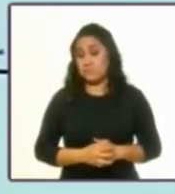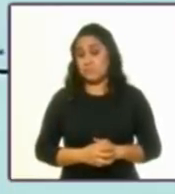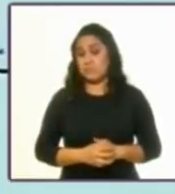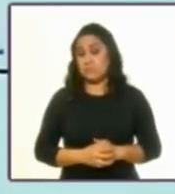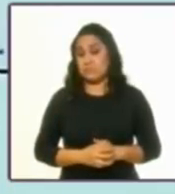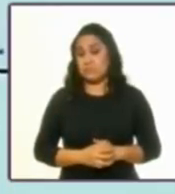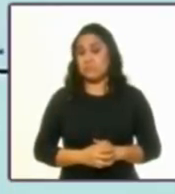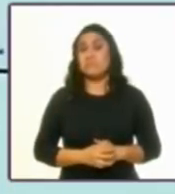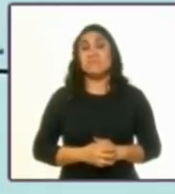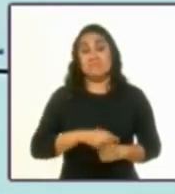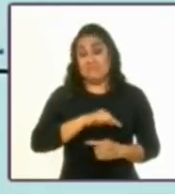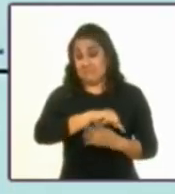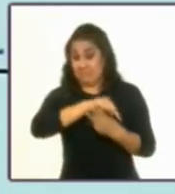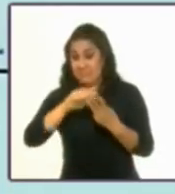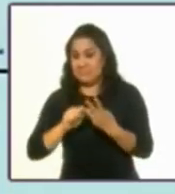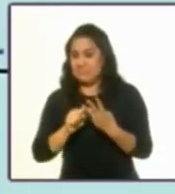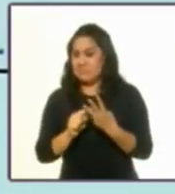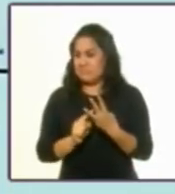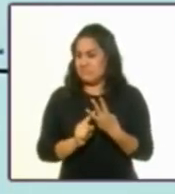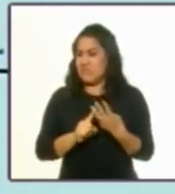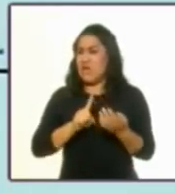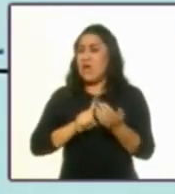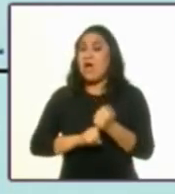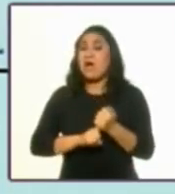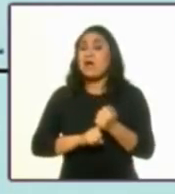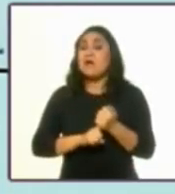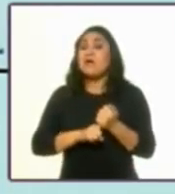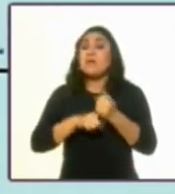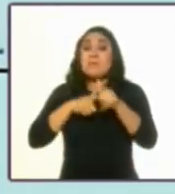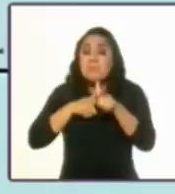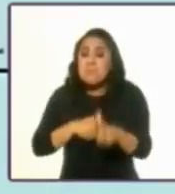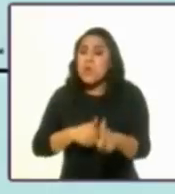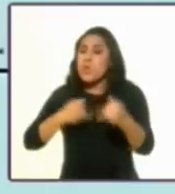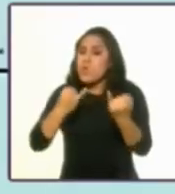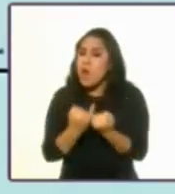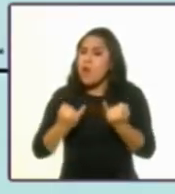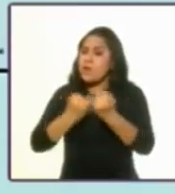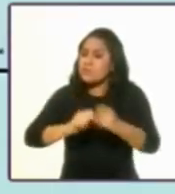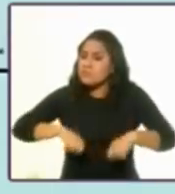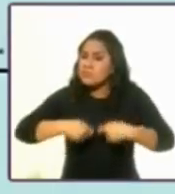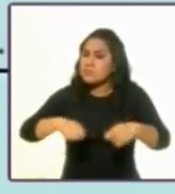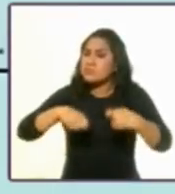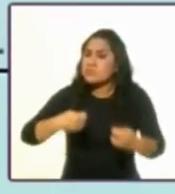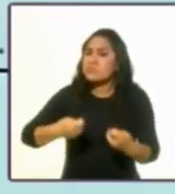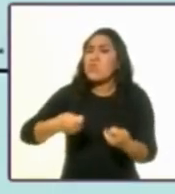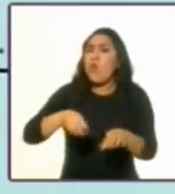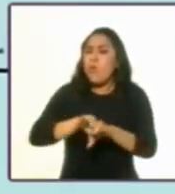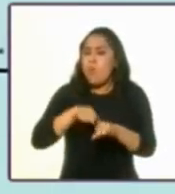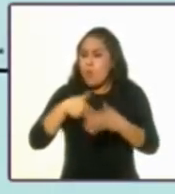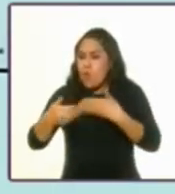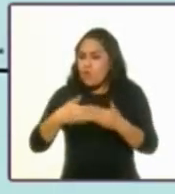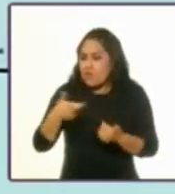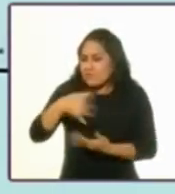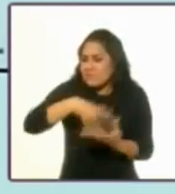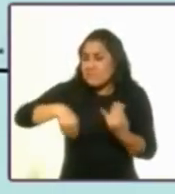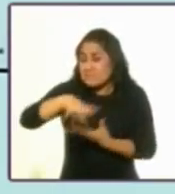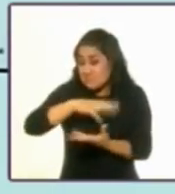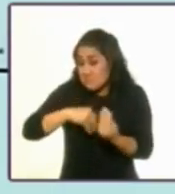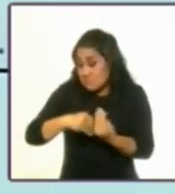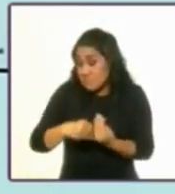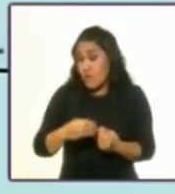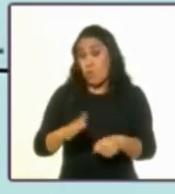constituyen previamente la continuidad del mismo modelo económico y por lo tanto lo que va a continuar